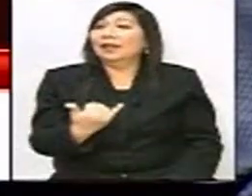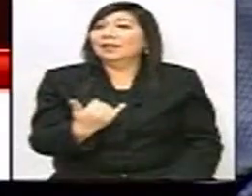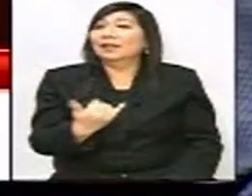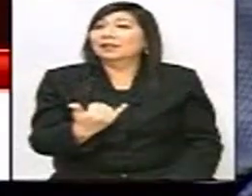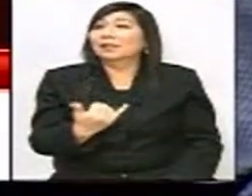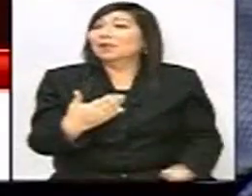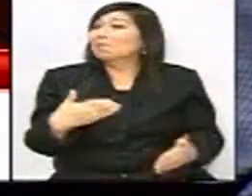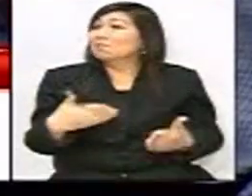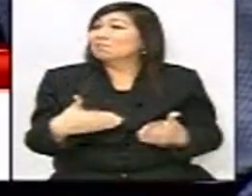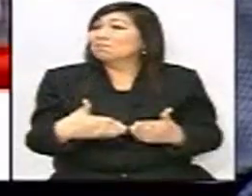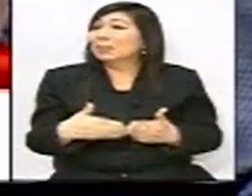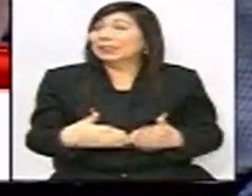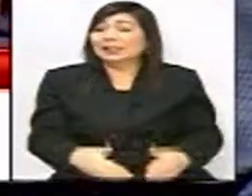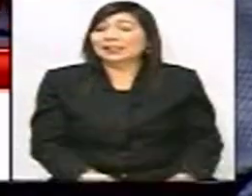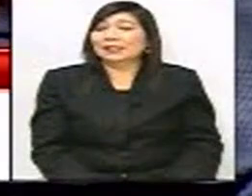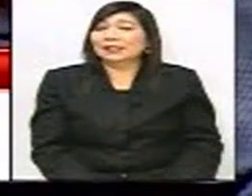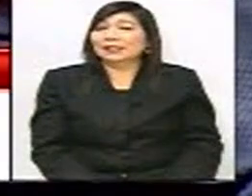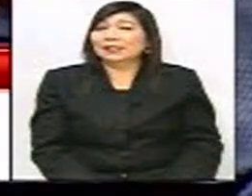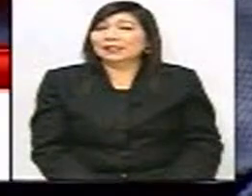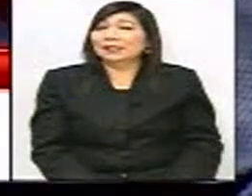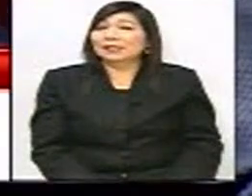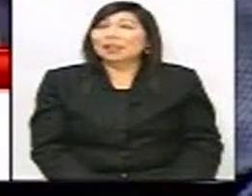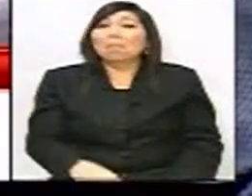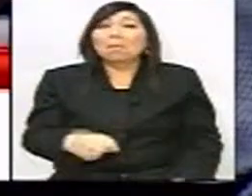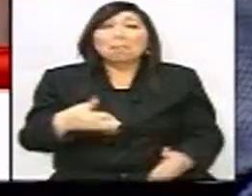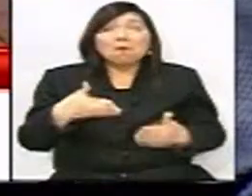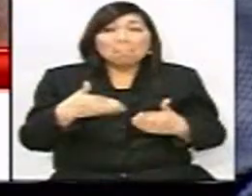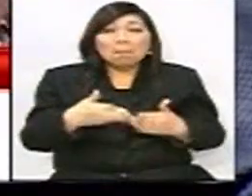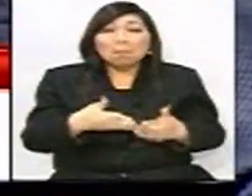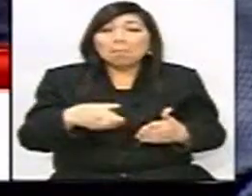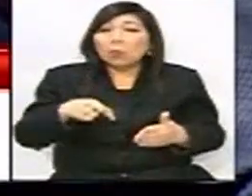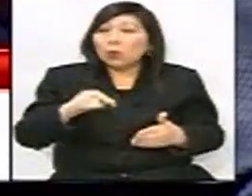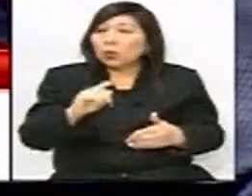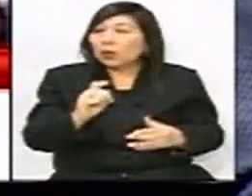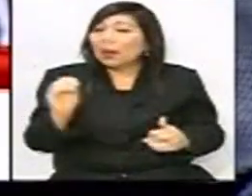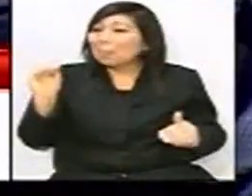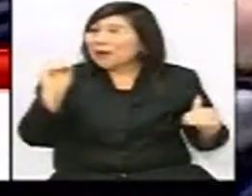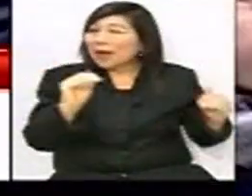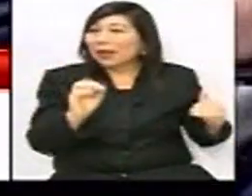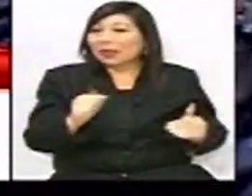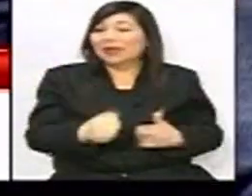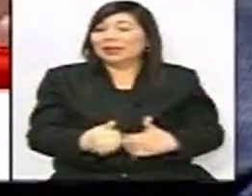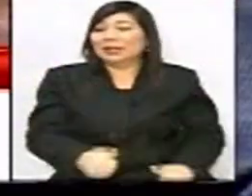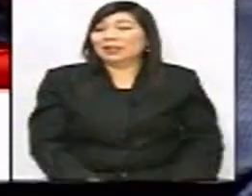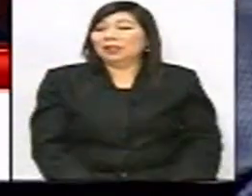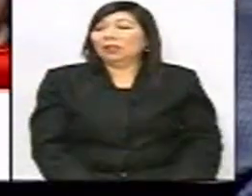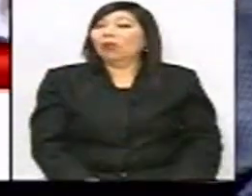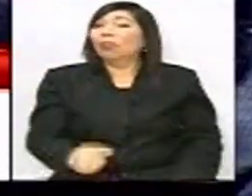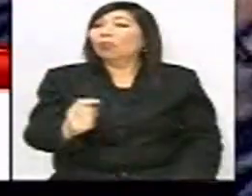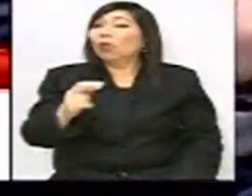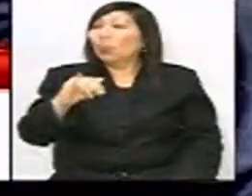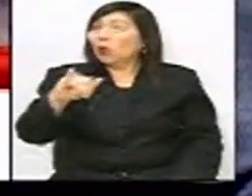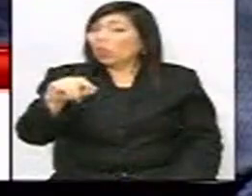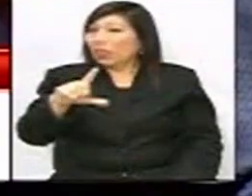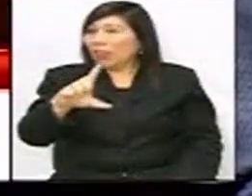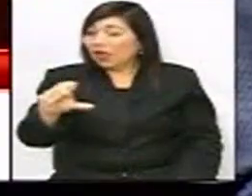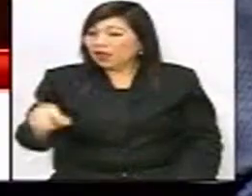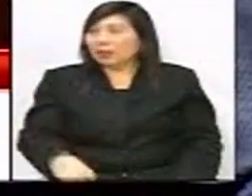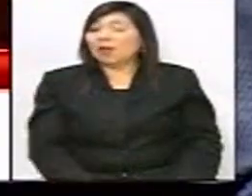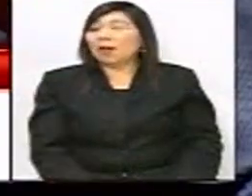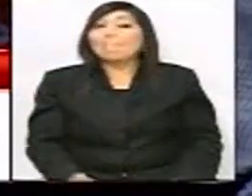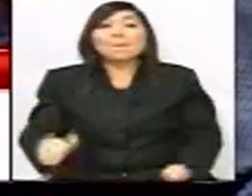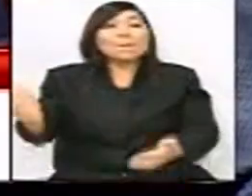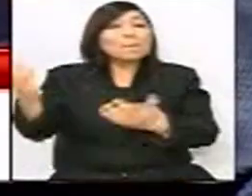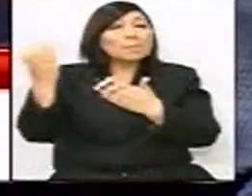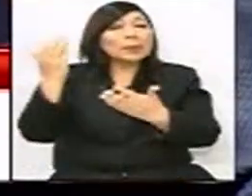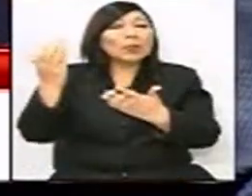punta del iceberg. El peaje de Pucusana, el peaje de Ancón, el peaje en Trujillo, el peaje en